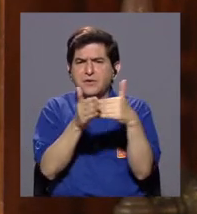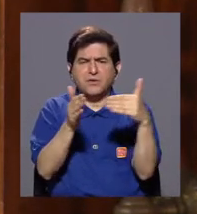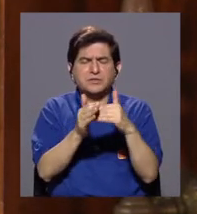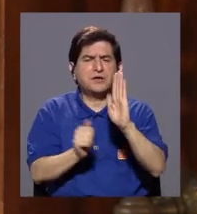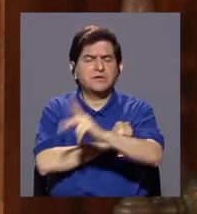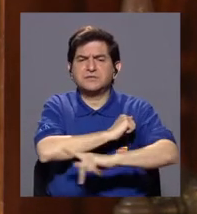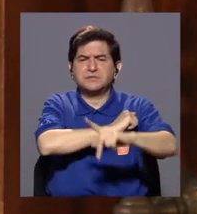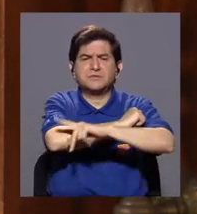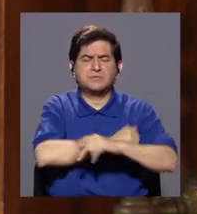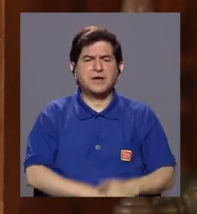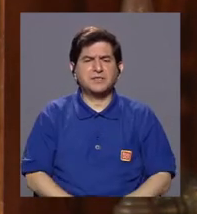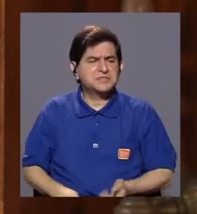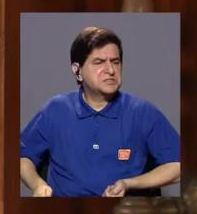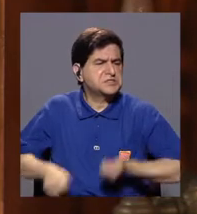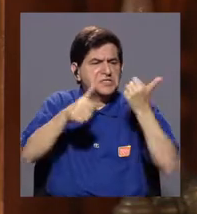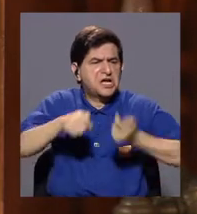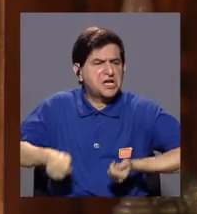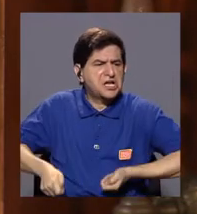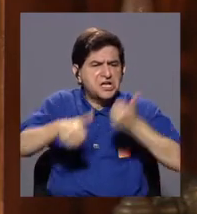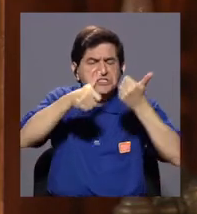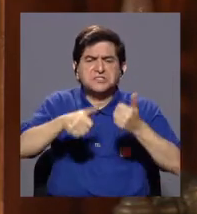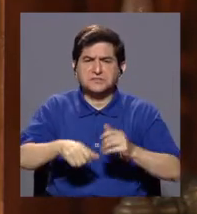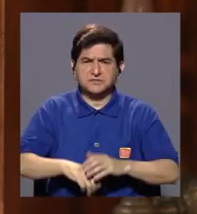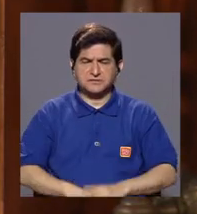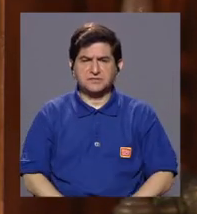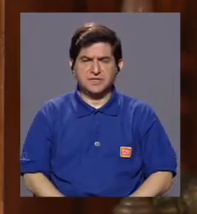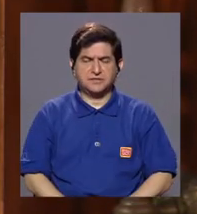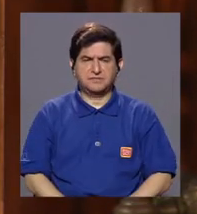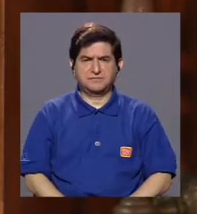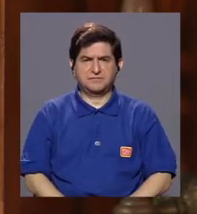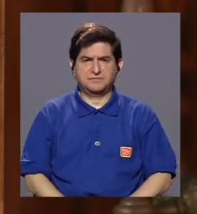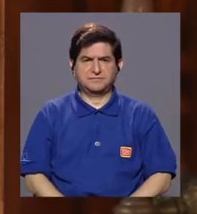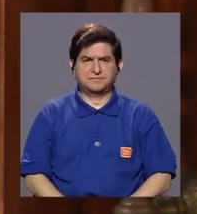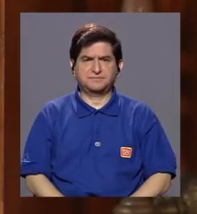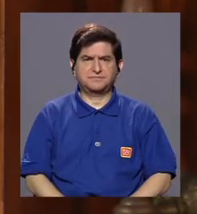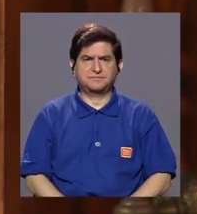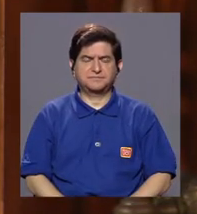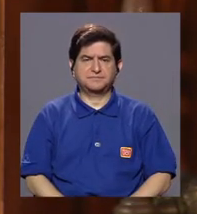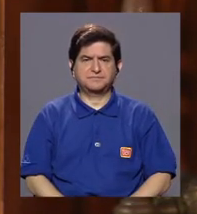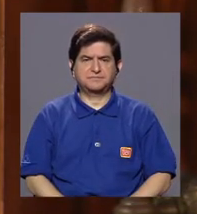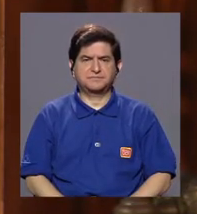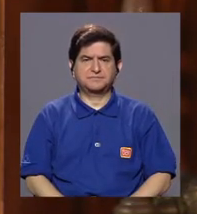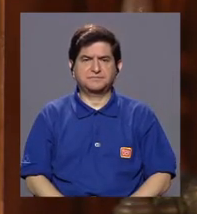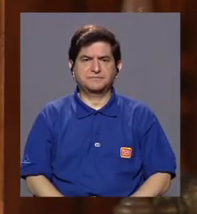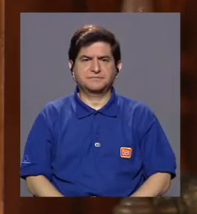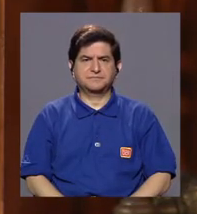esta gente, los está expatriando de nuevo.